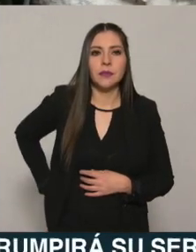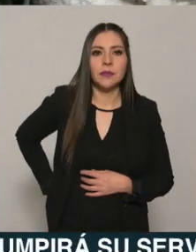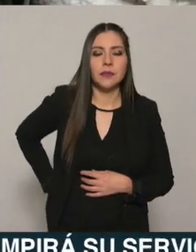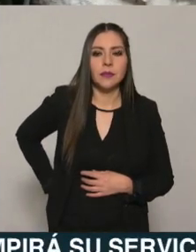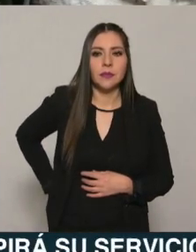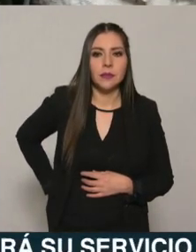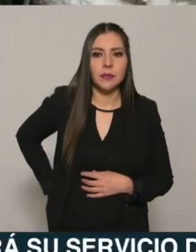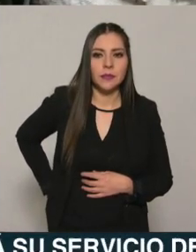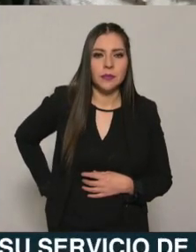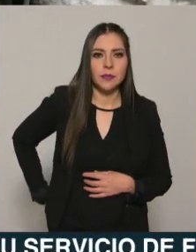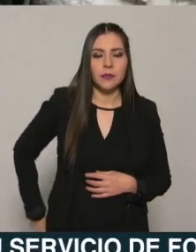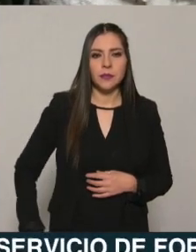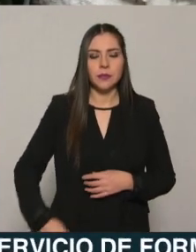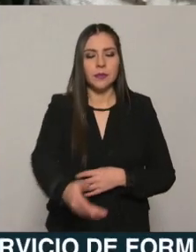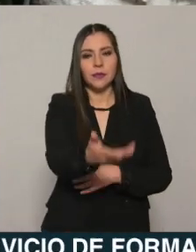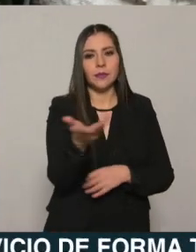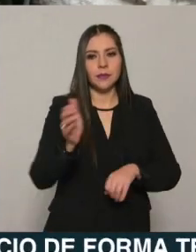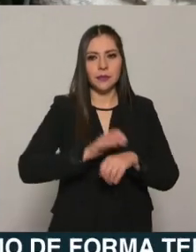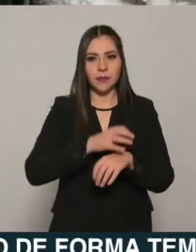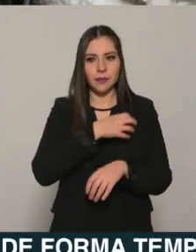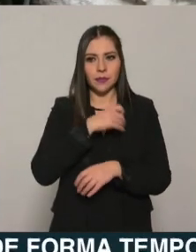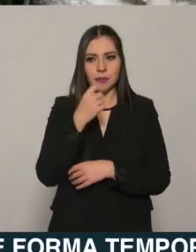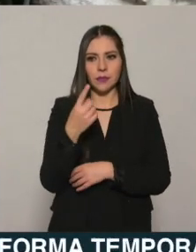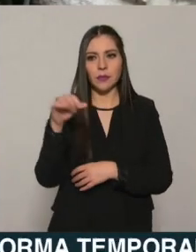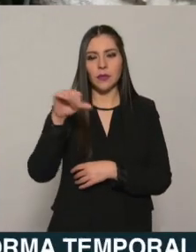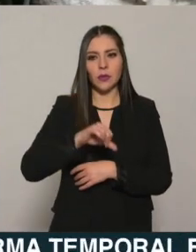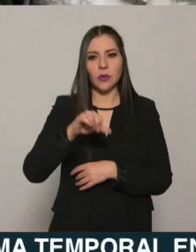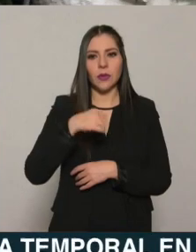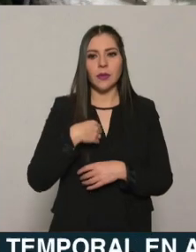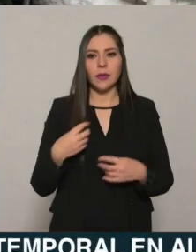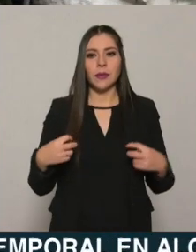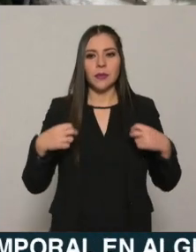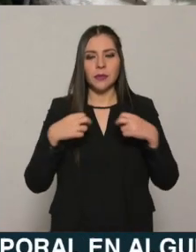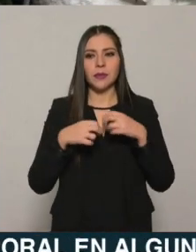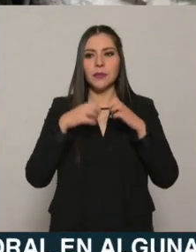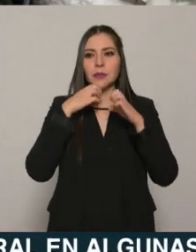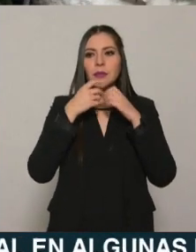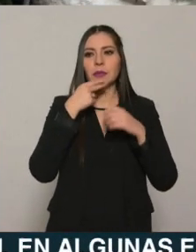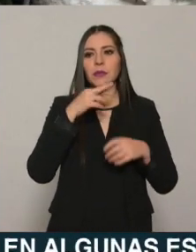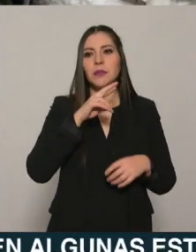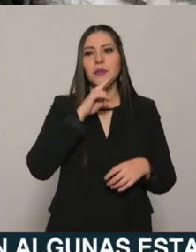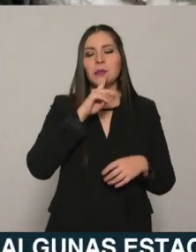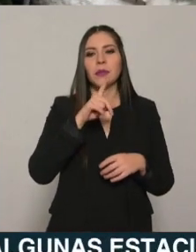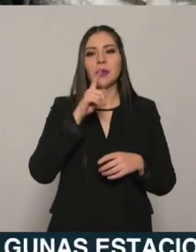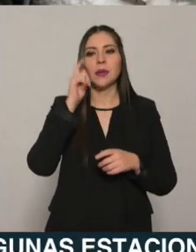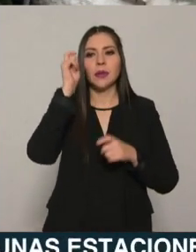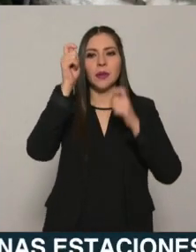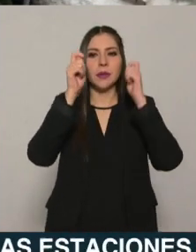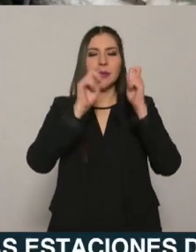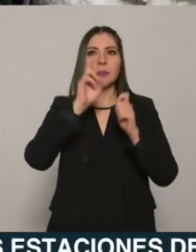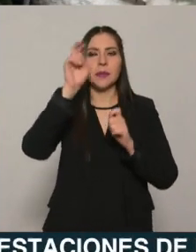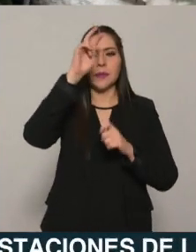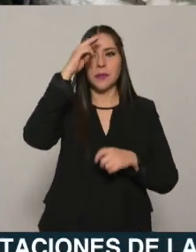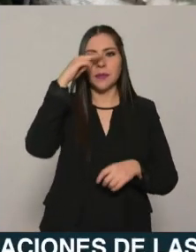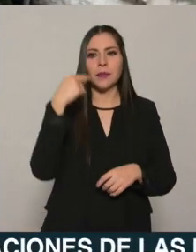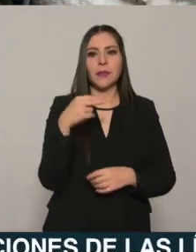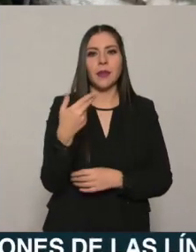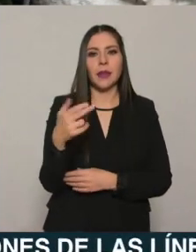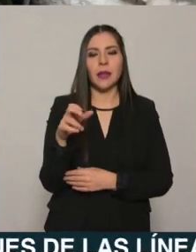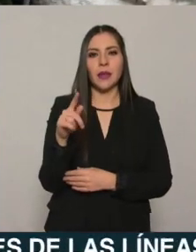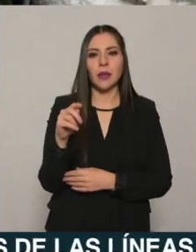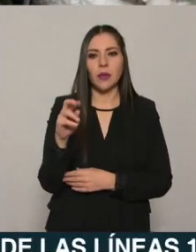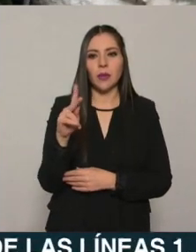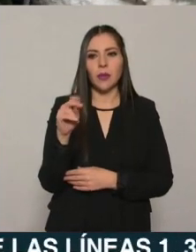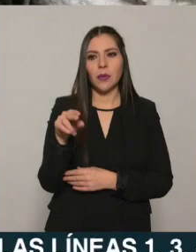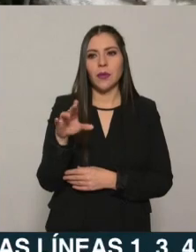de hoy tengo el honor de estar con uno de los mejores alpinistas mexicanos, Héctor Ponce de León. Muchísimas